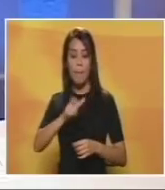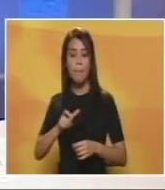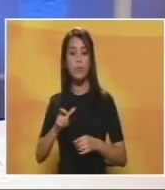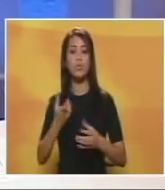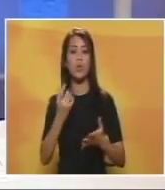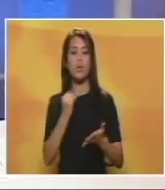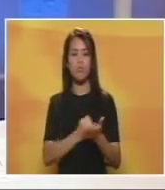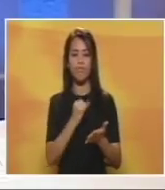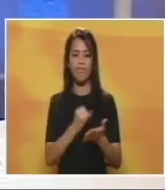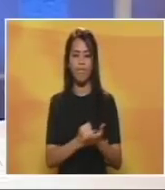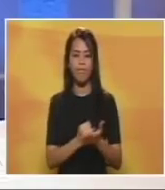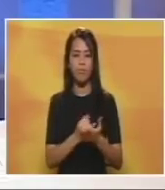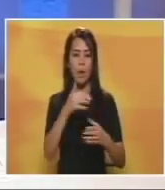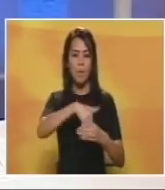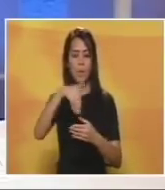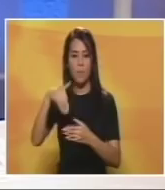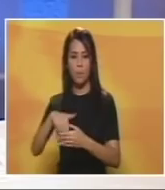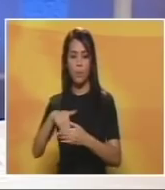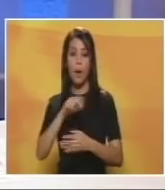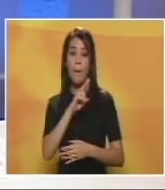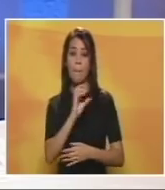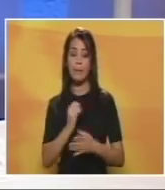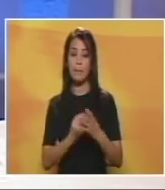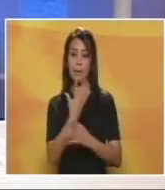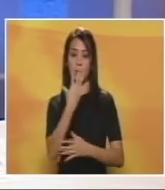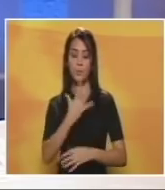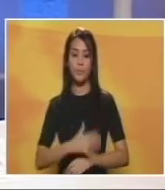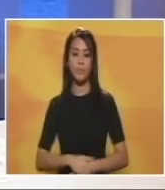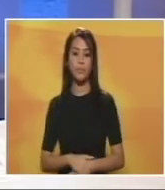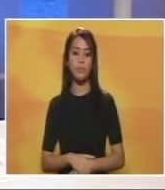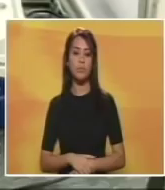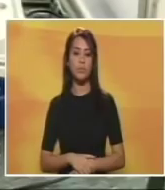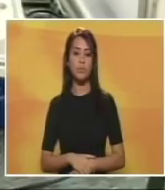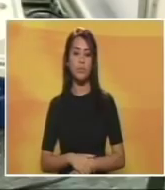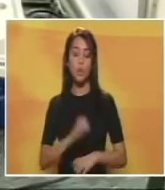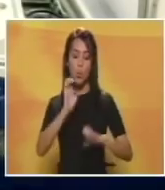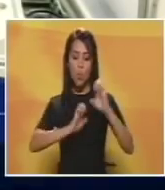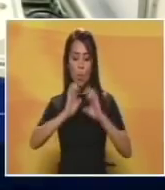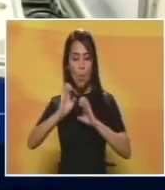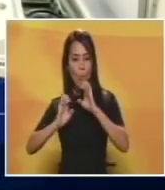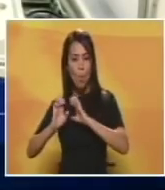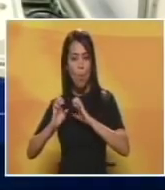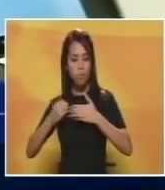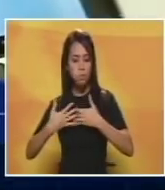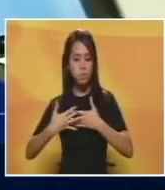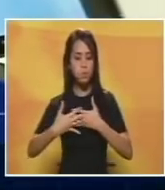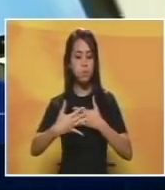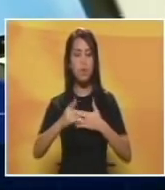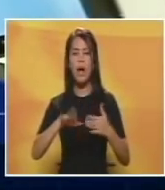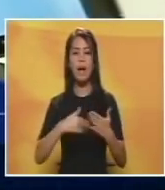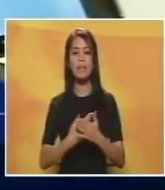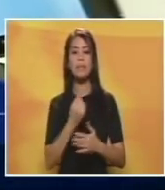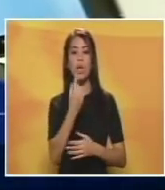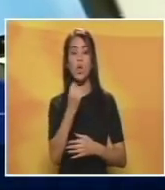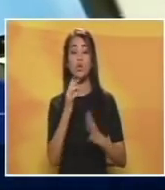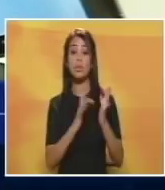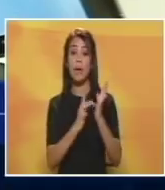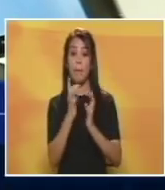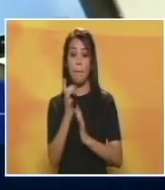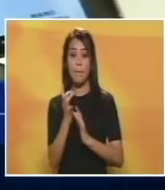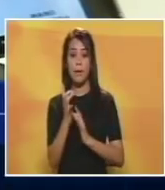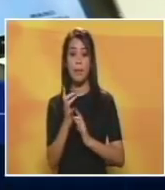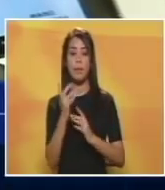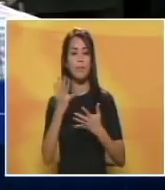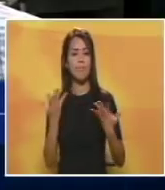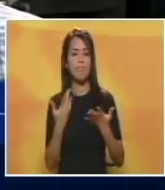máquinas de votación de cara a las elecciones pautadas para el próximo 20 de mayo. Durante la auditoría, que se extenderá hasta el próximo 11 de abril, se